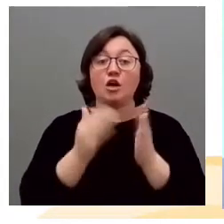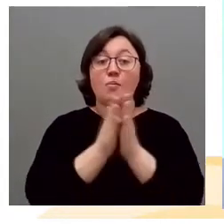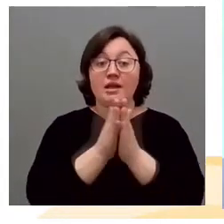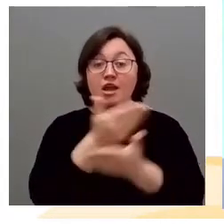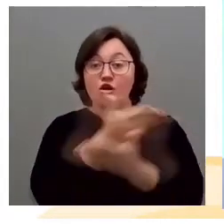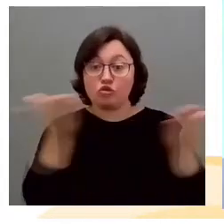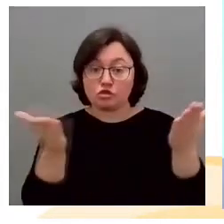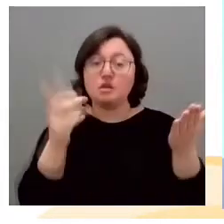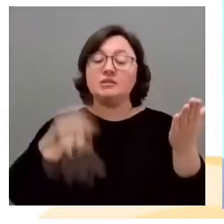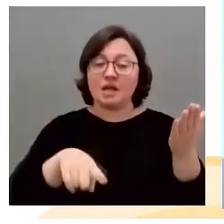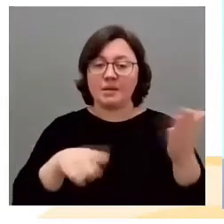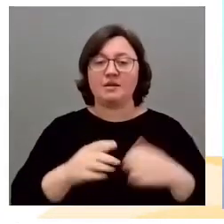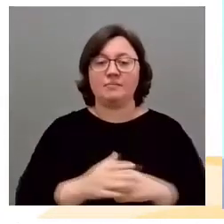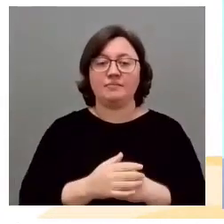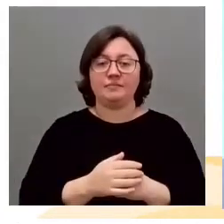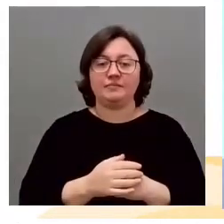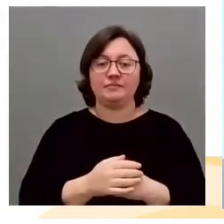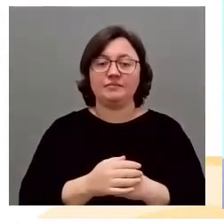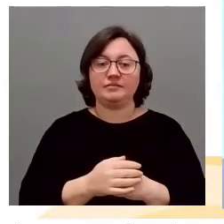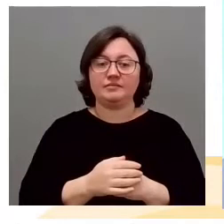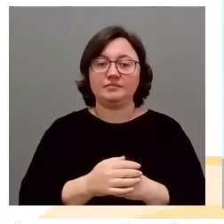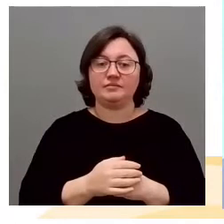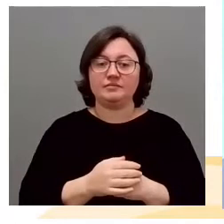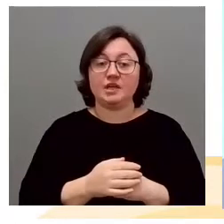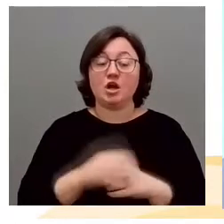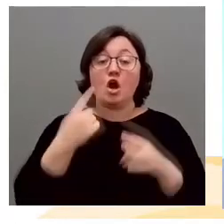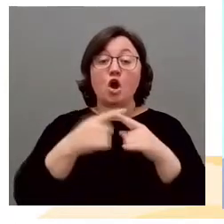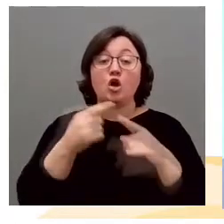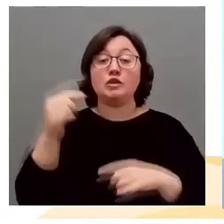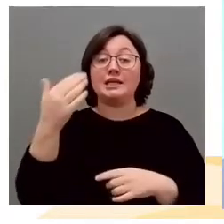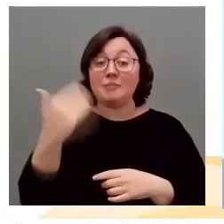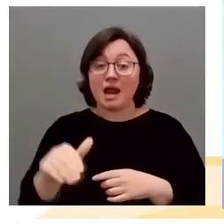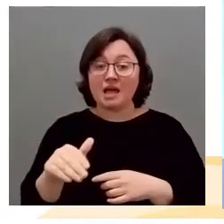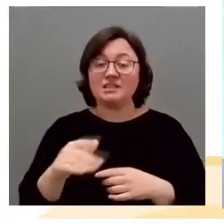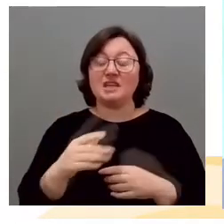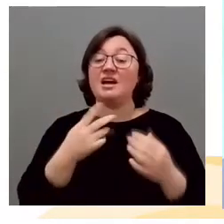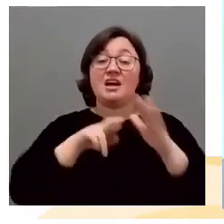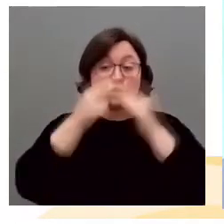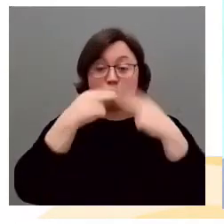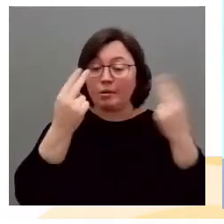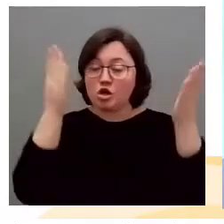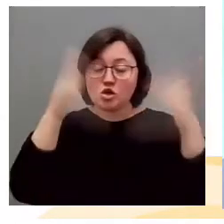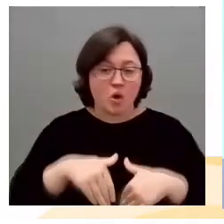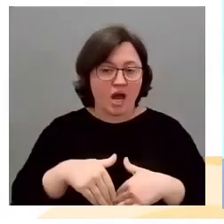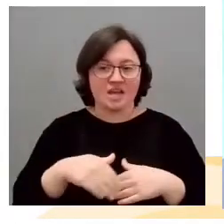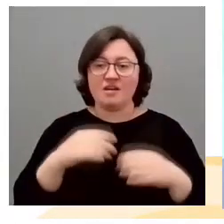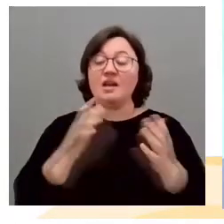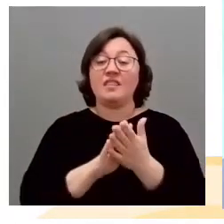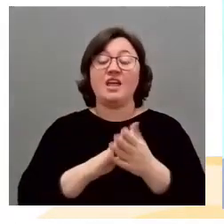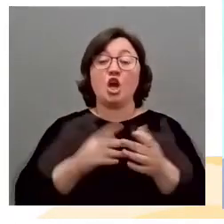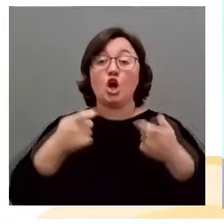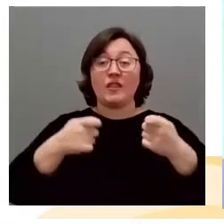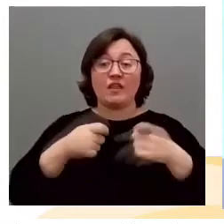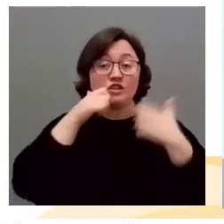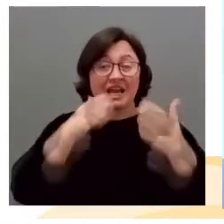Y como cosas malas, la falta de recursos públicos, la descoordinación de ayudas sanitarias